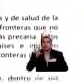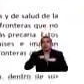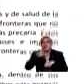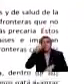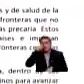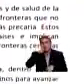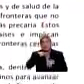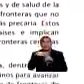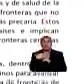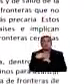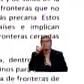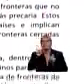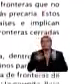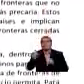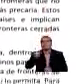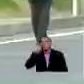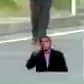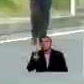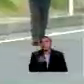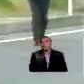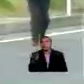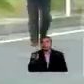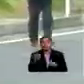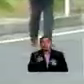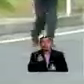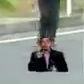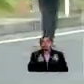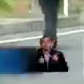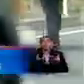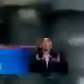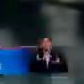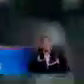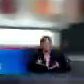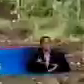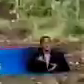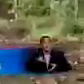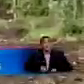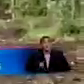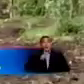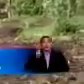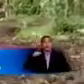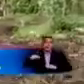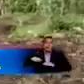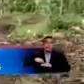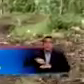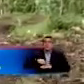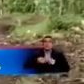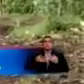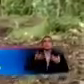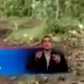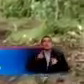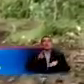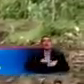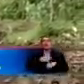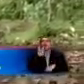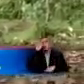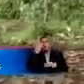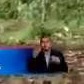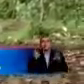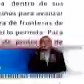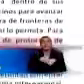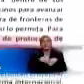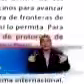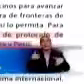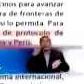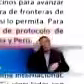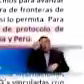difícil situación de las condiciones sociales y sanitarias de los migrantes venezolanos, causadas principalmente por el cierre de fronteras debido a la